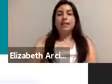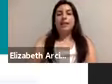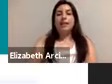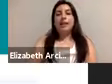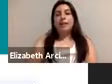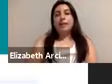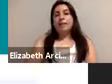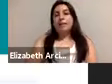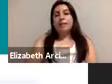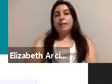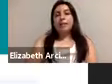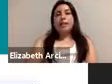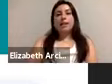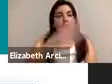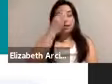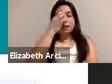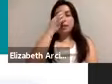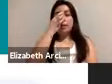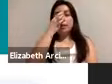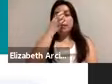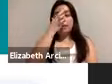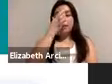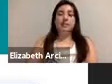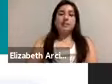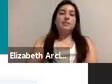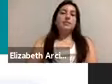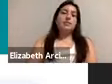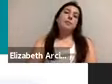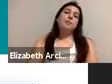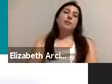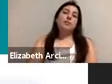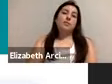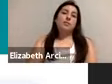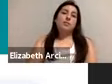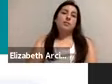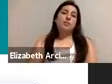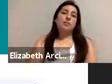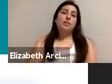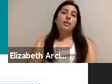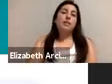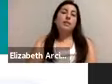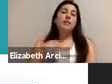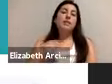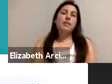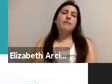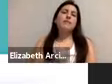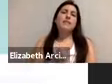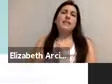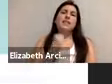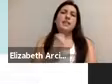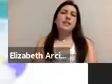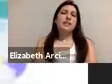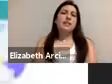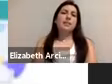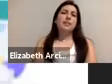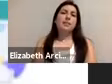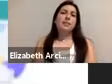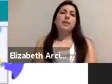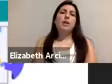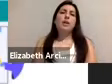neurológicas. Durante la consulta, durante el abordaje del paciente, estos tips me han funcionado mucho. Quiero hacer énfasis en